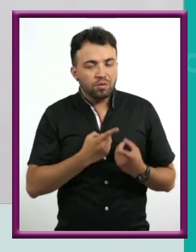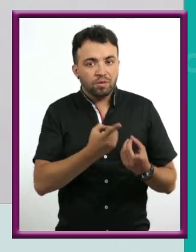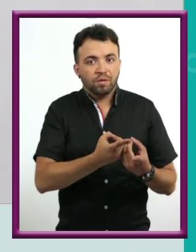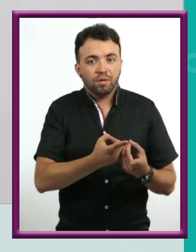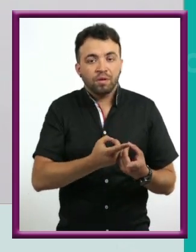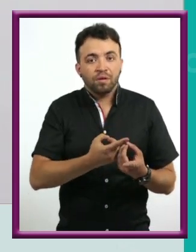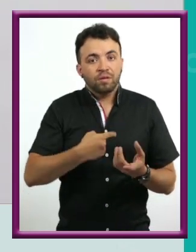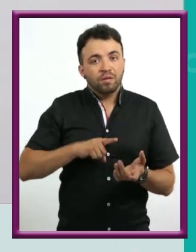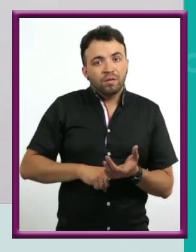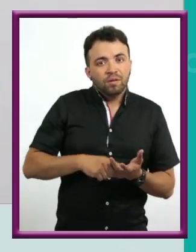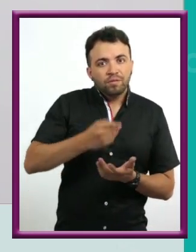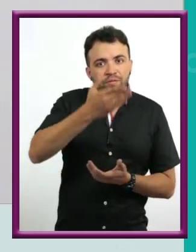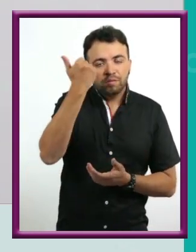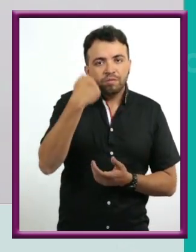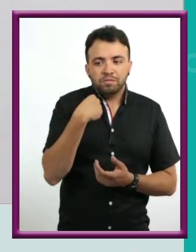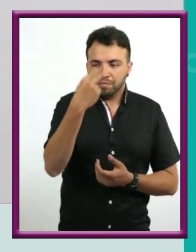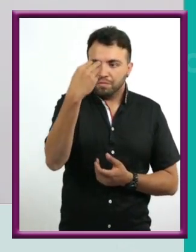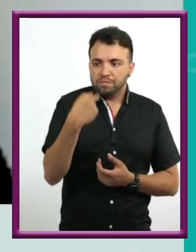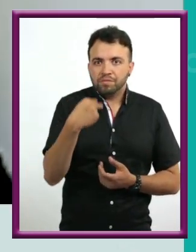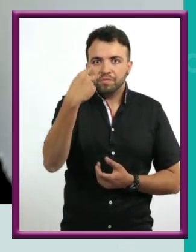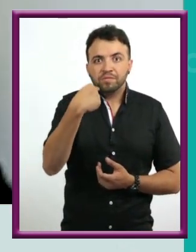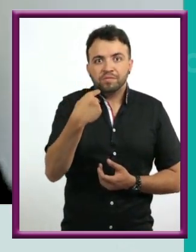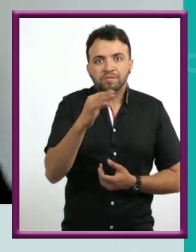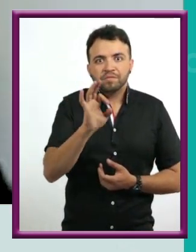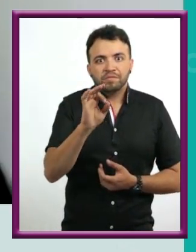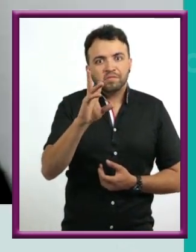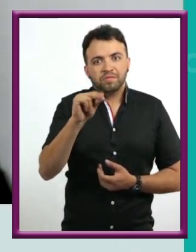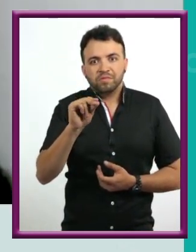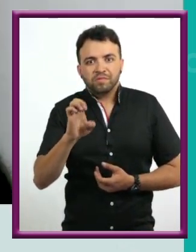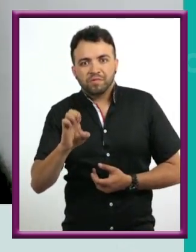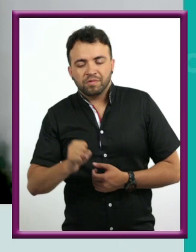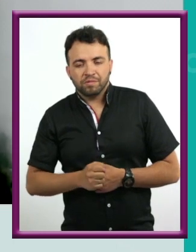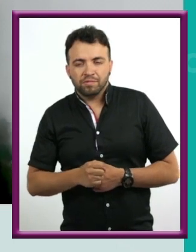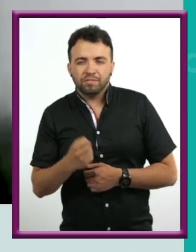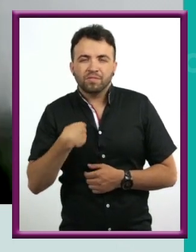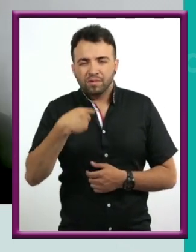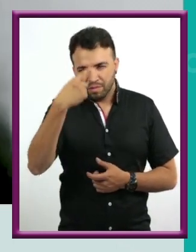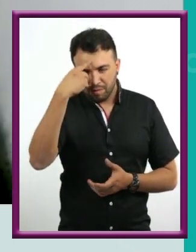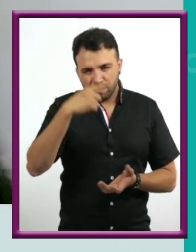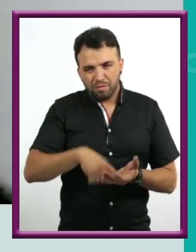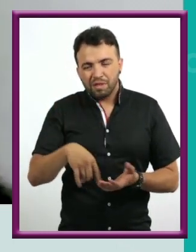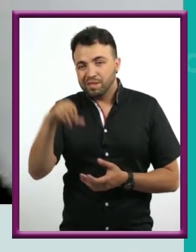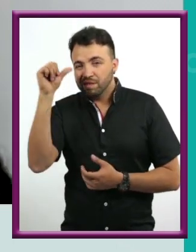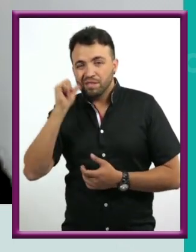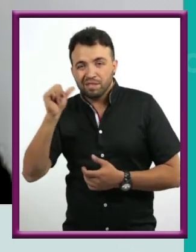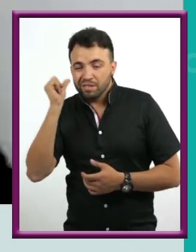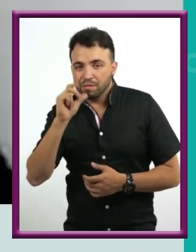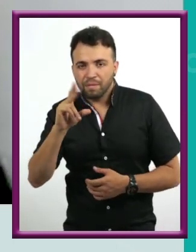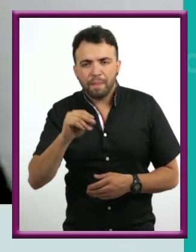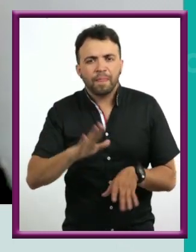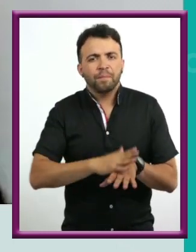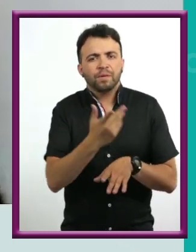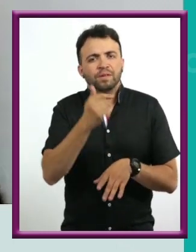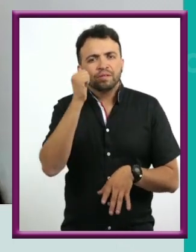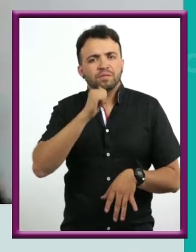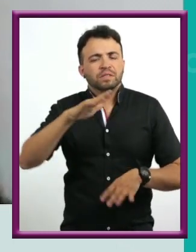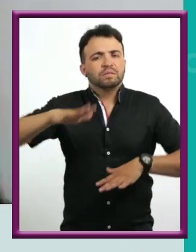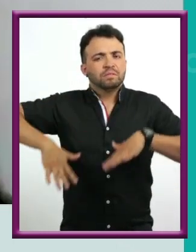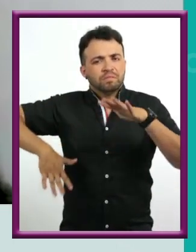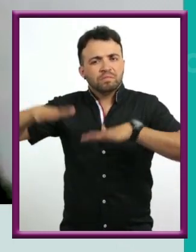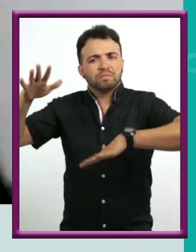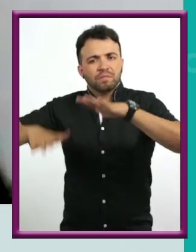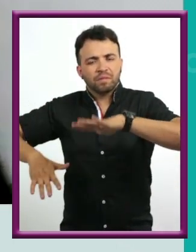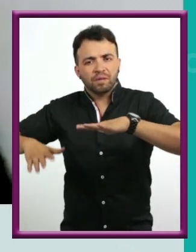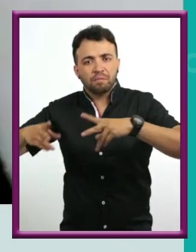intención cuando en realidad no lo es. Pues particularmente yo considero que no siempre, puesto que en algunas